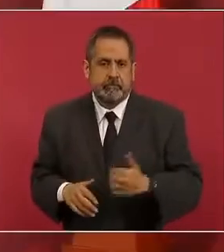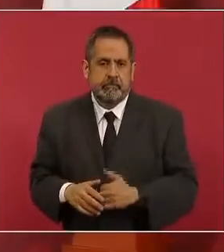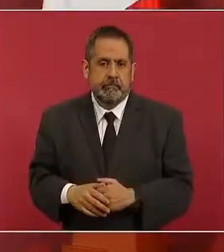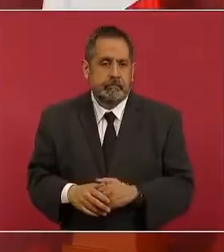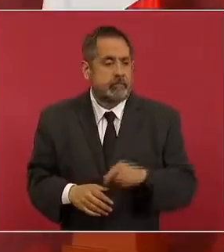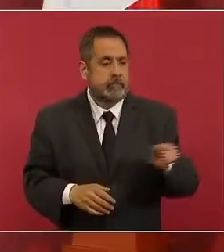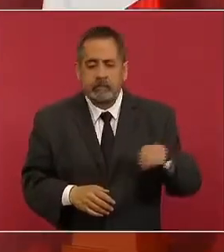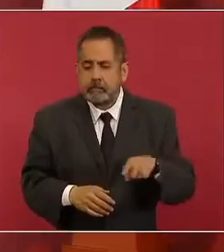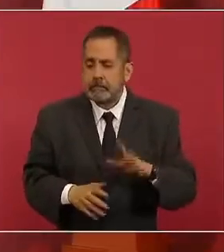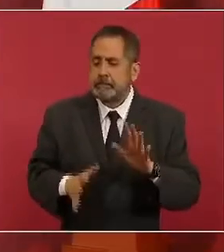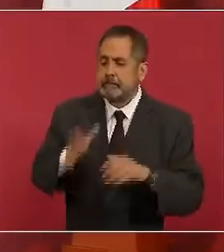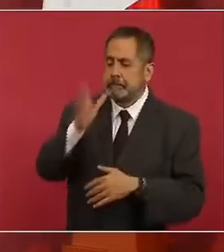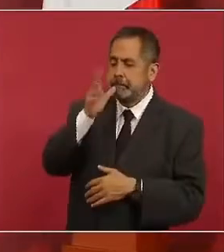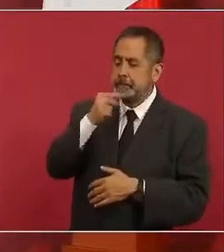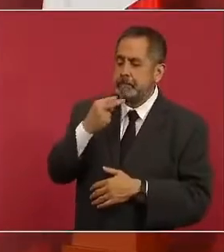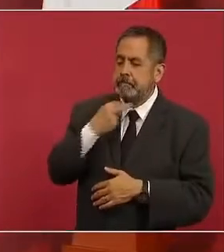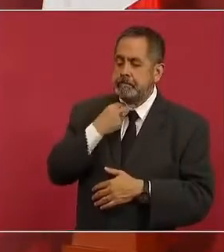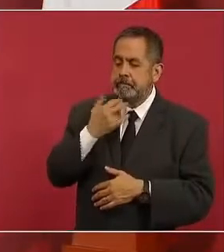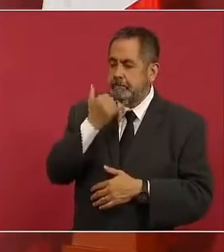pues ya no pueden